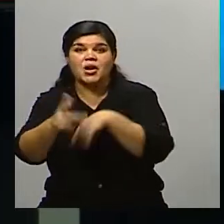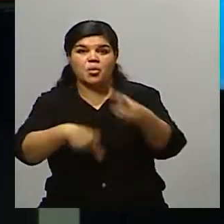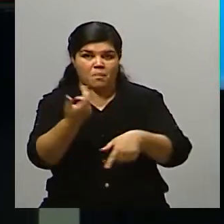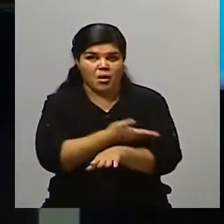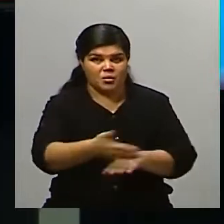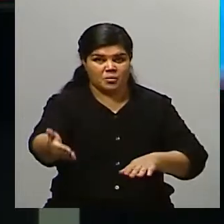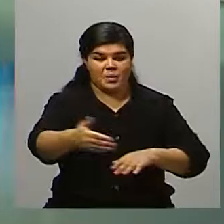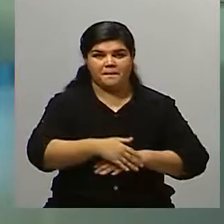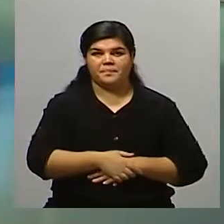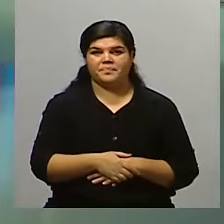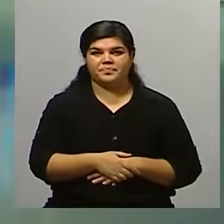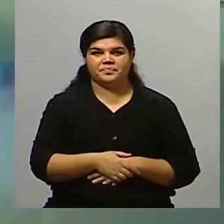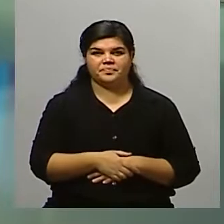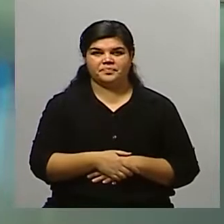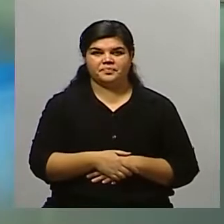volvemos.